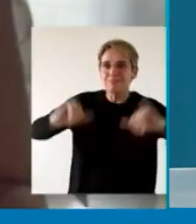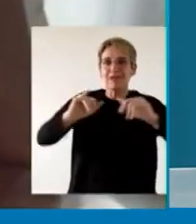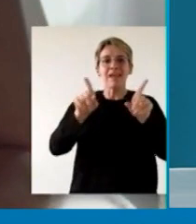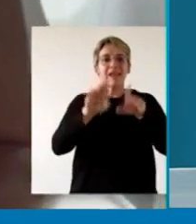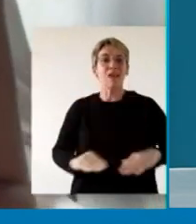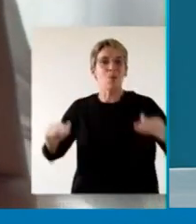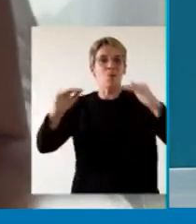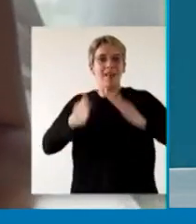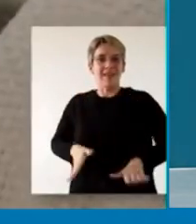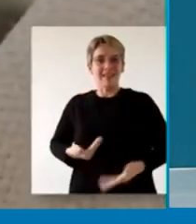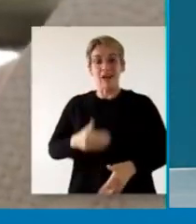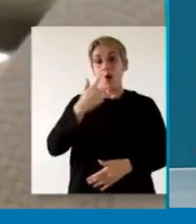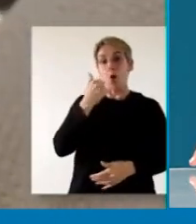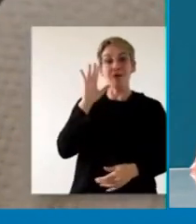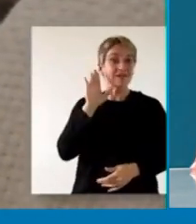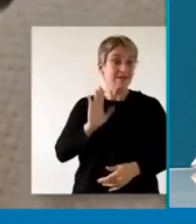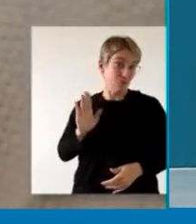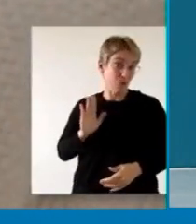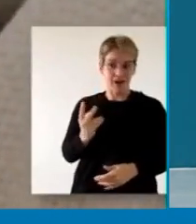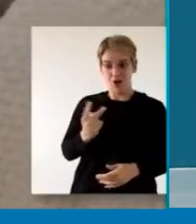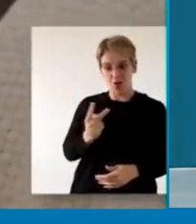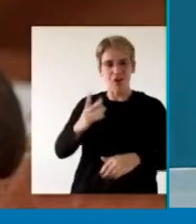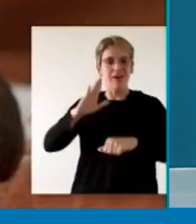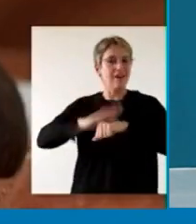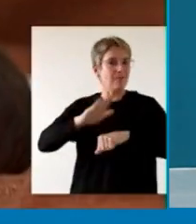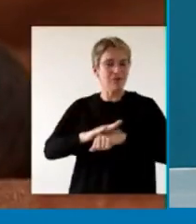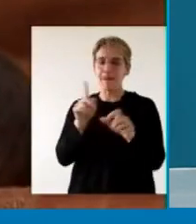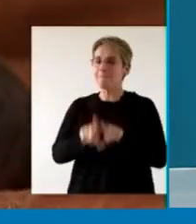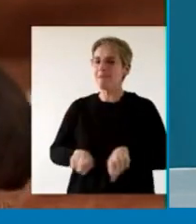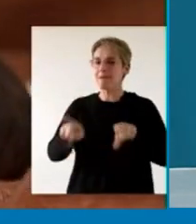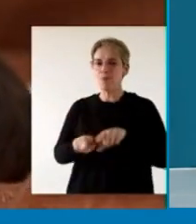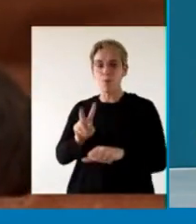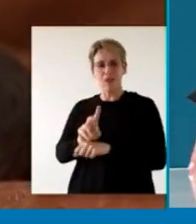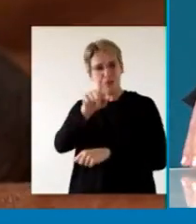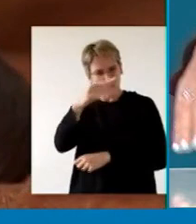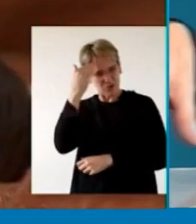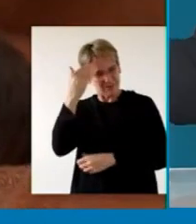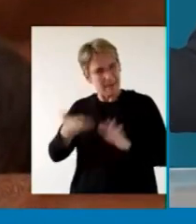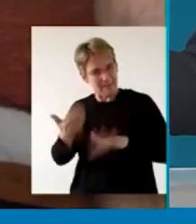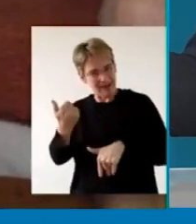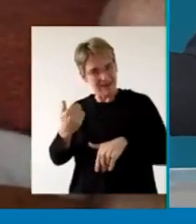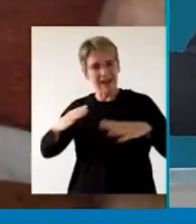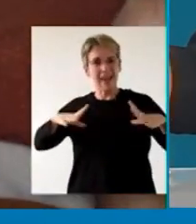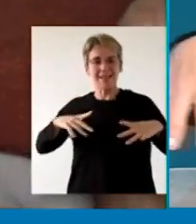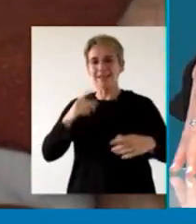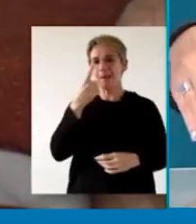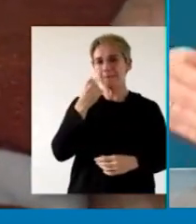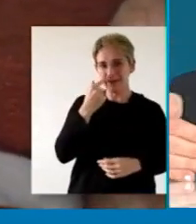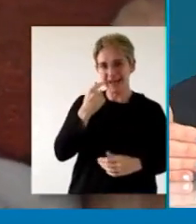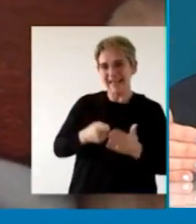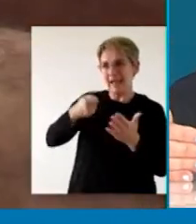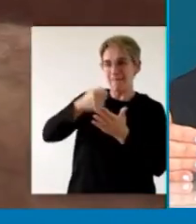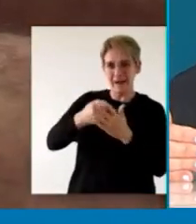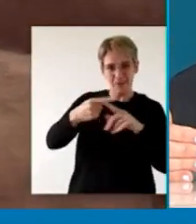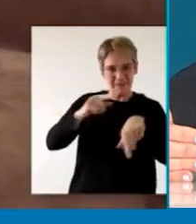despido Es que hoy ellas forman una Cooperativa y si el usuario no requiere más su servicio la cooperativa le va a brindar un nuevo binomio O sea no